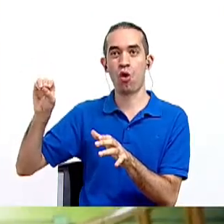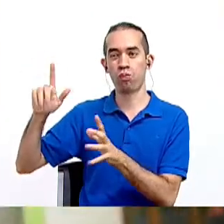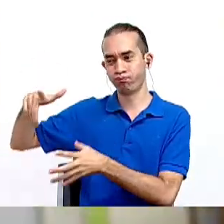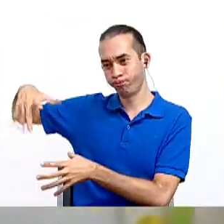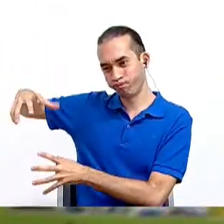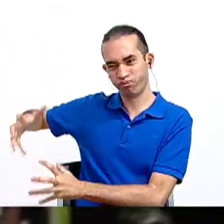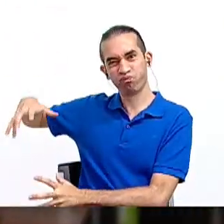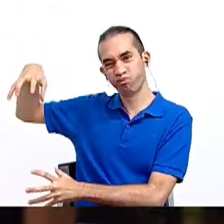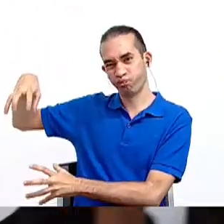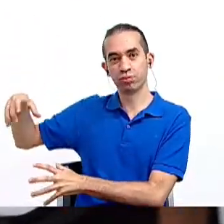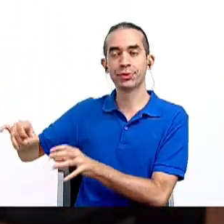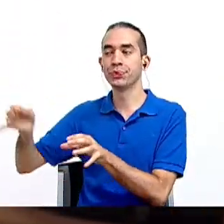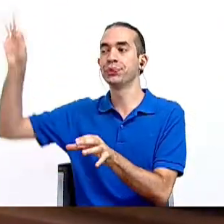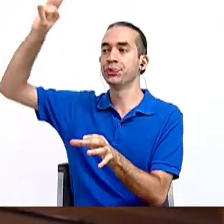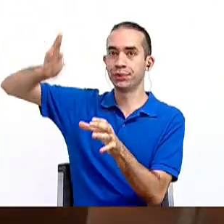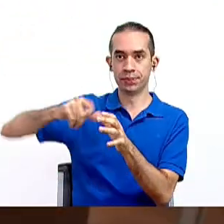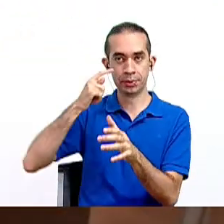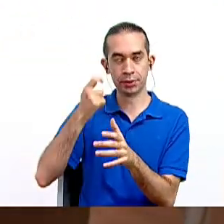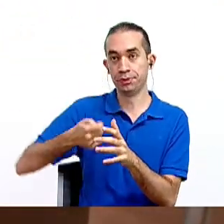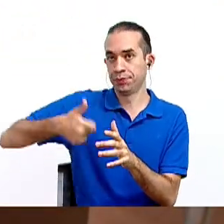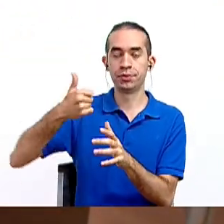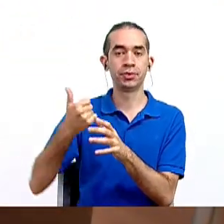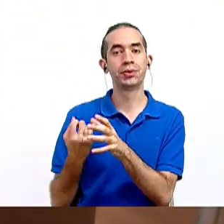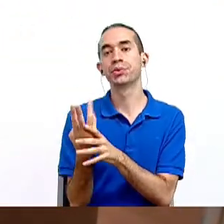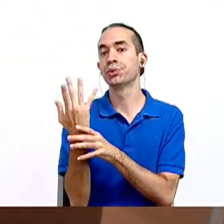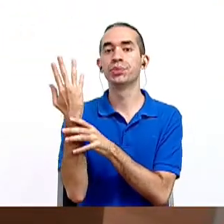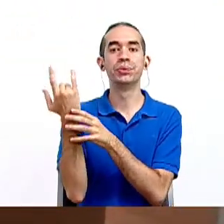tubería, y vamos a encenderlo.